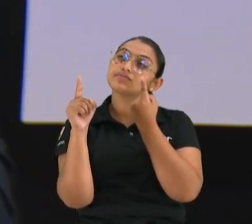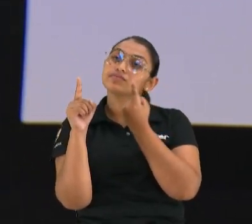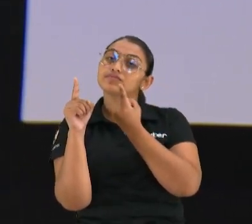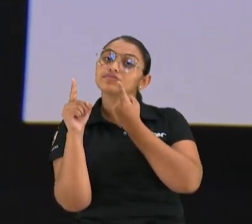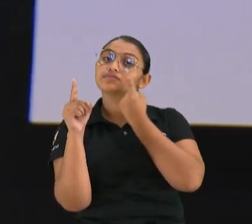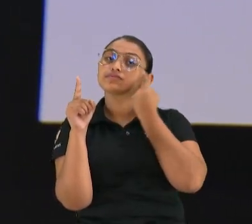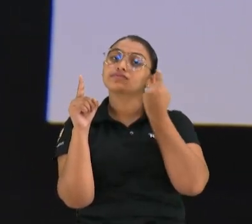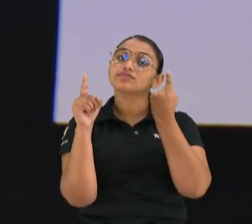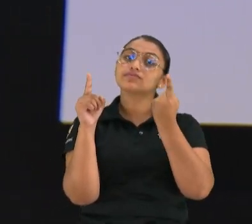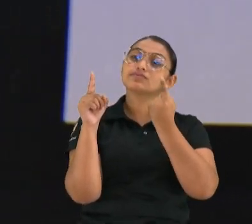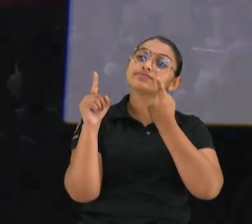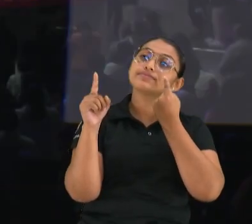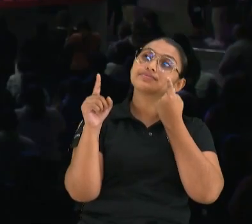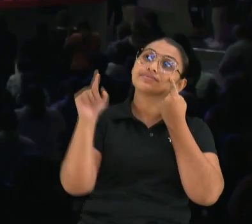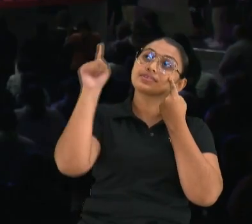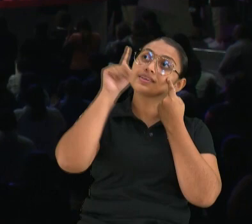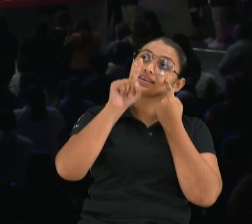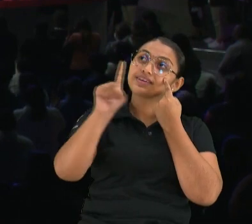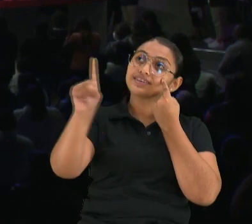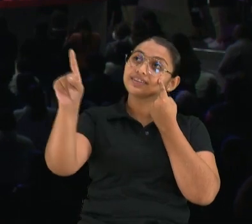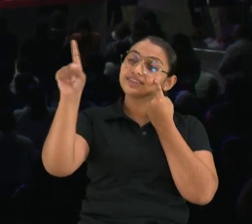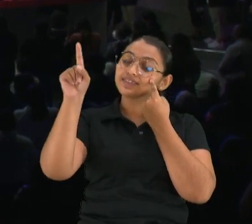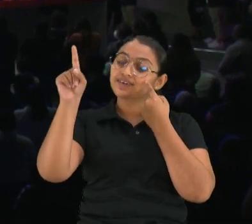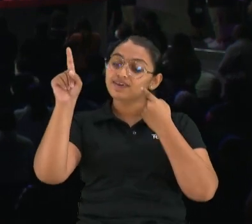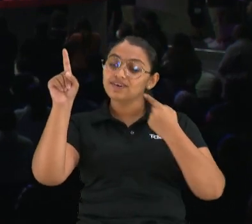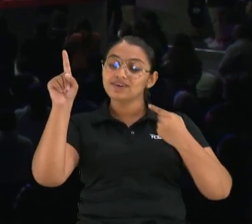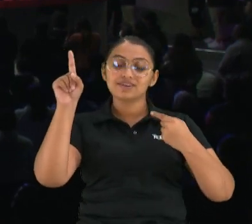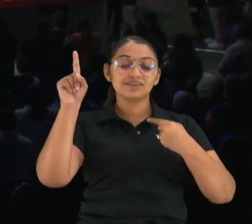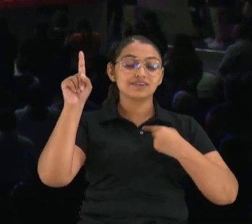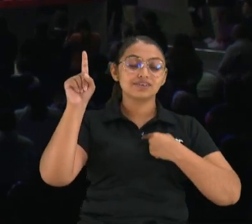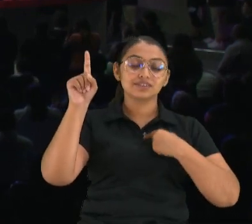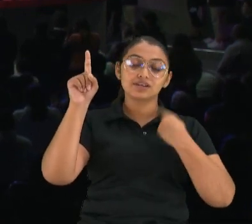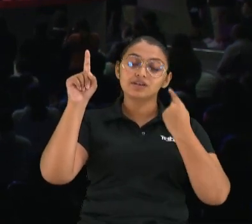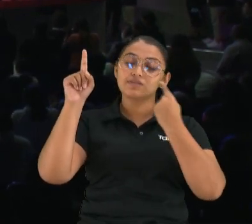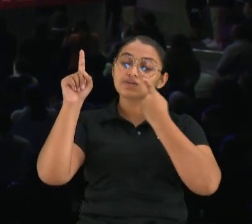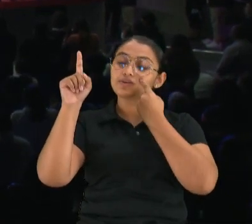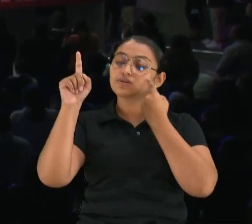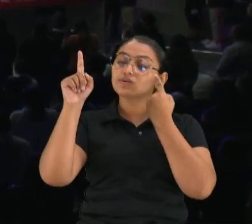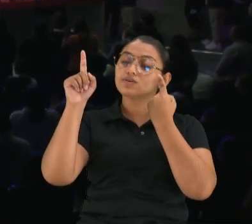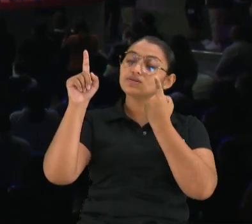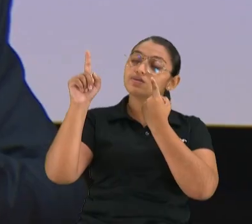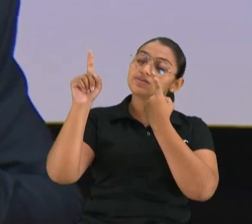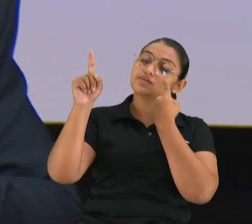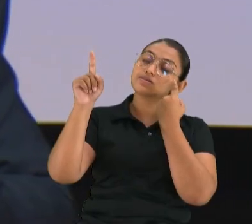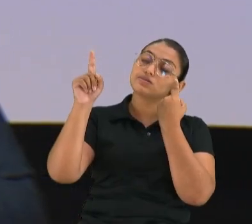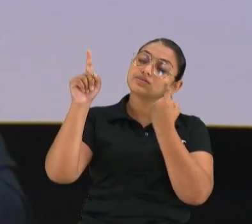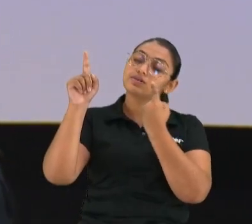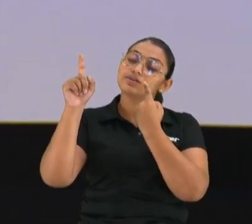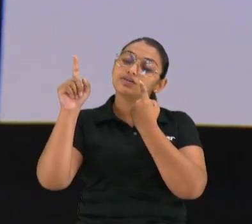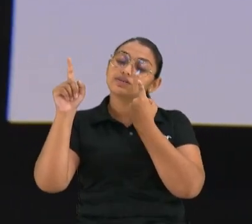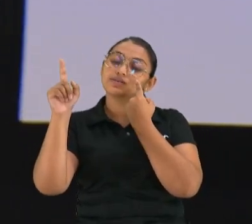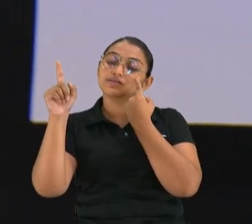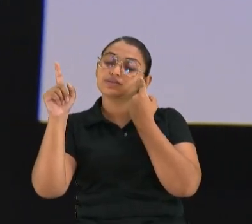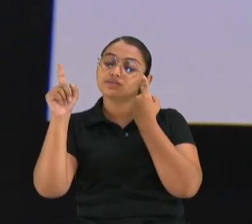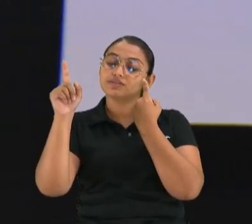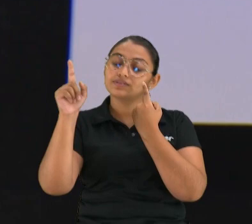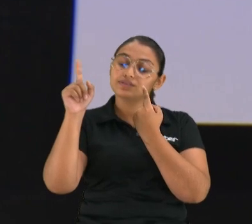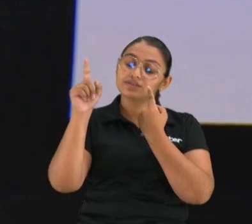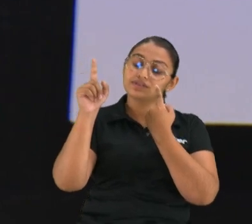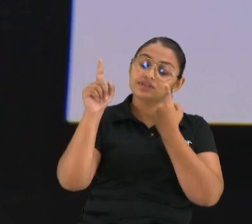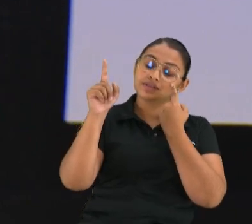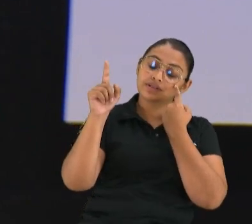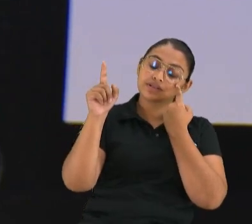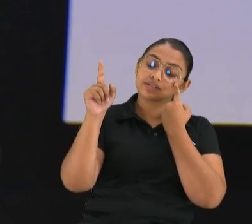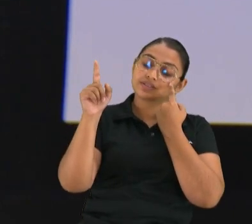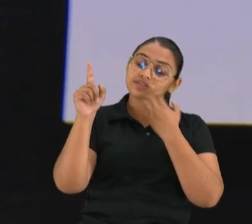es el primer paso Yo te busco recibe